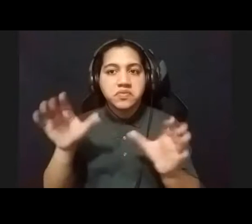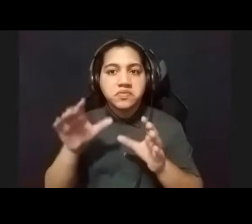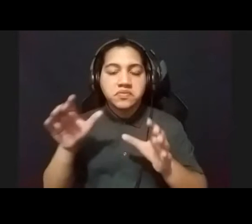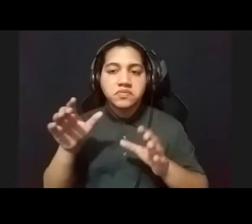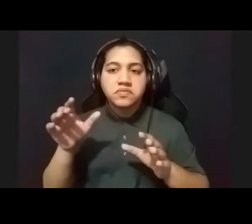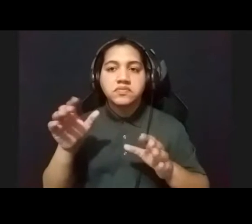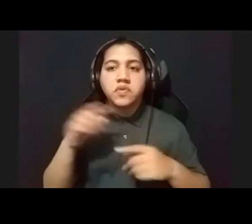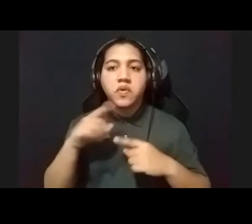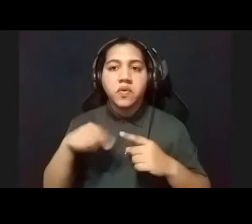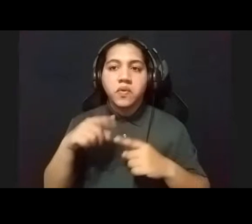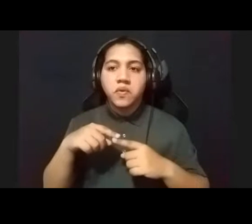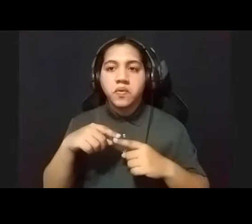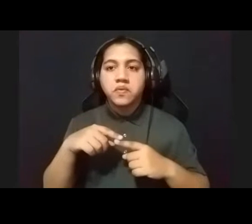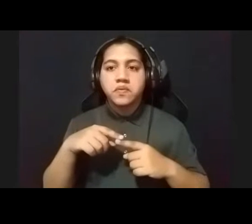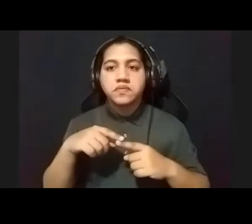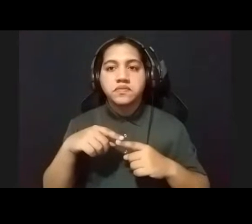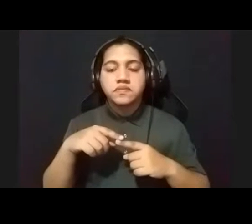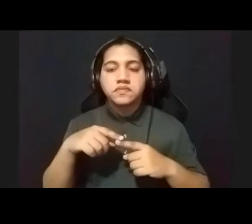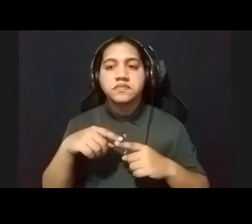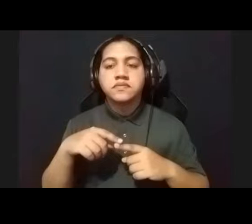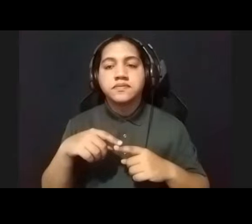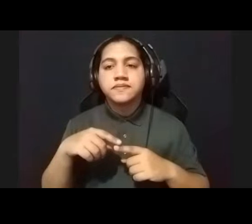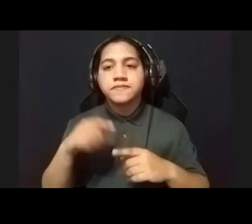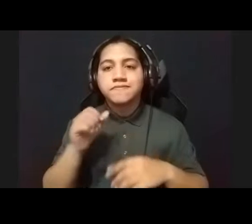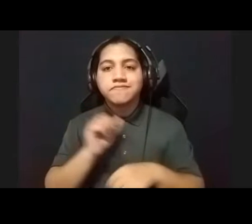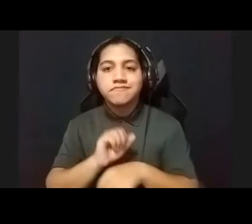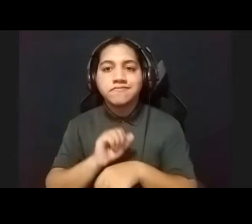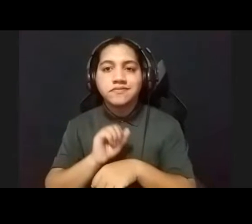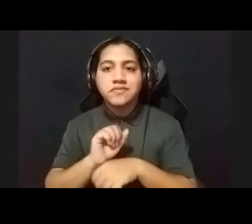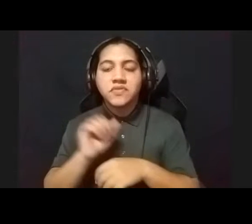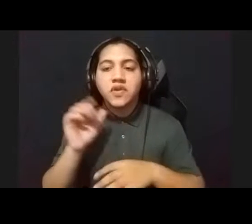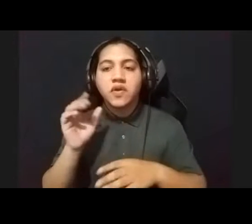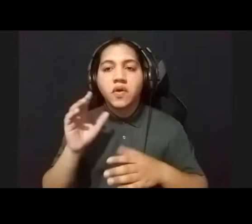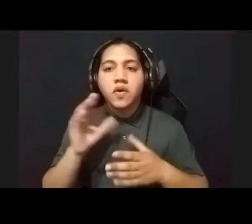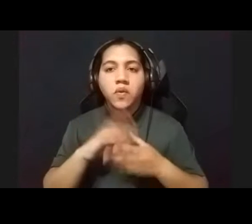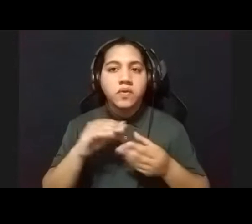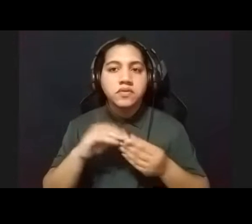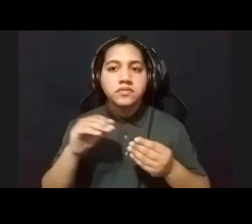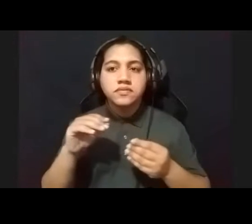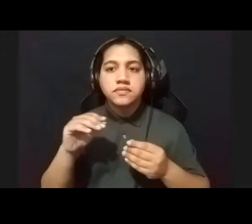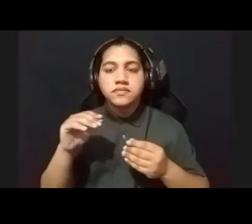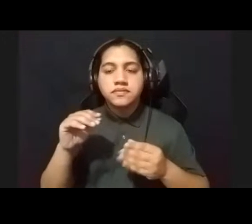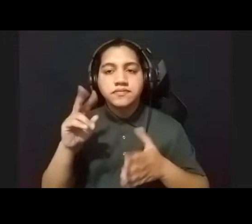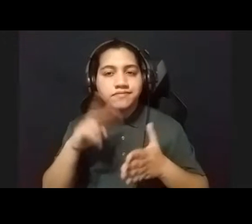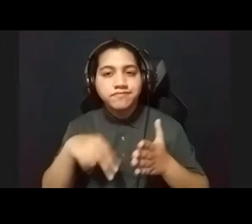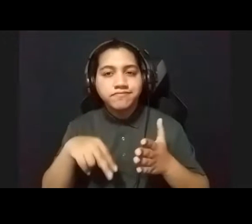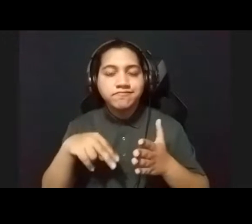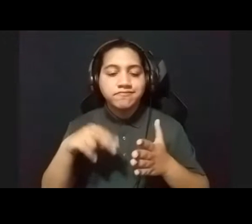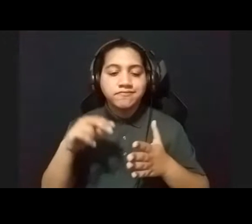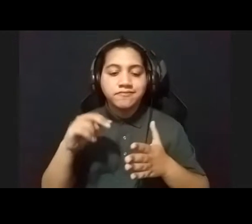cuando nosotros trabajemos este cuento. Lo voy a leer